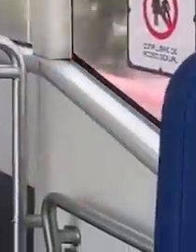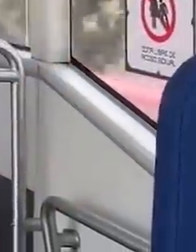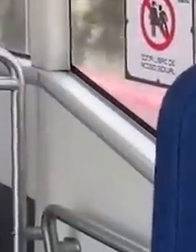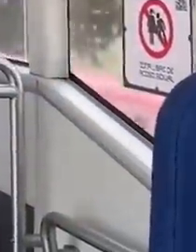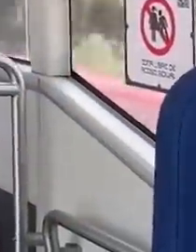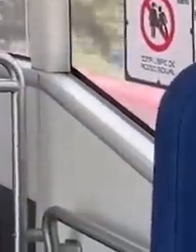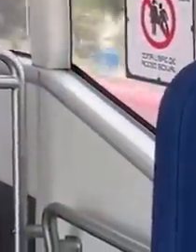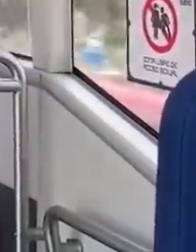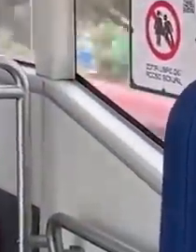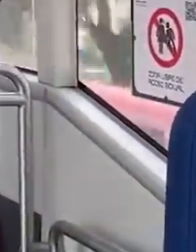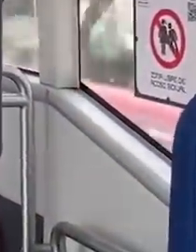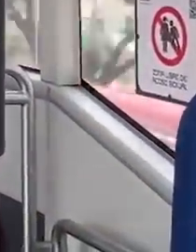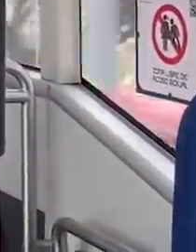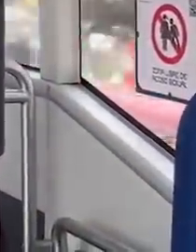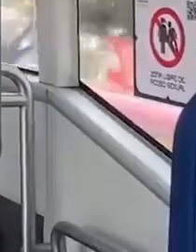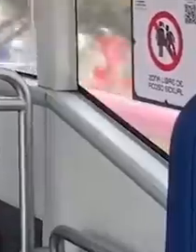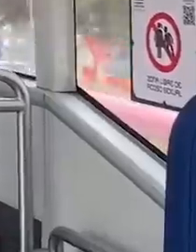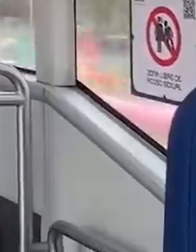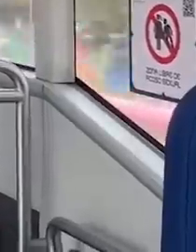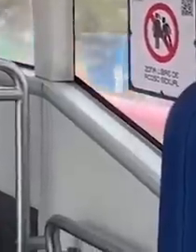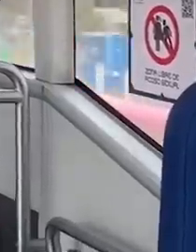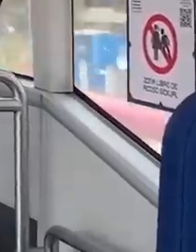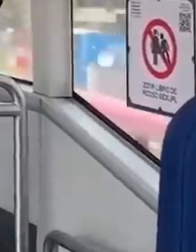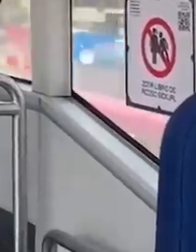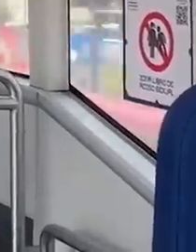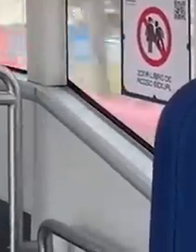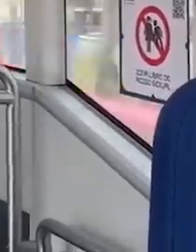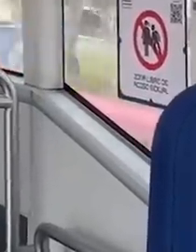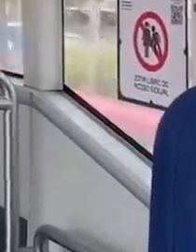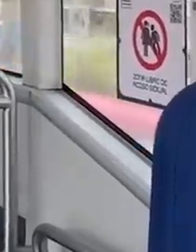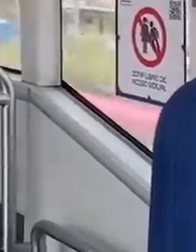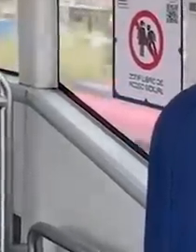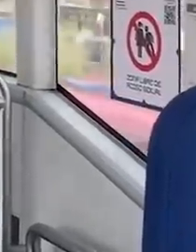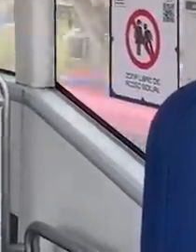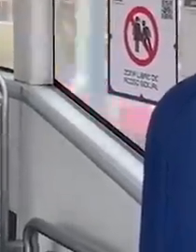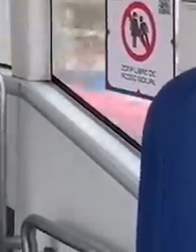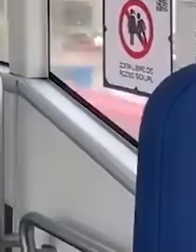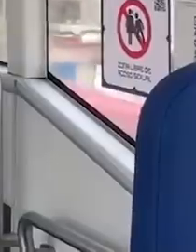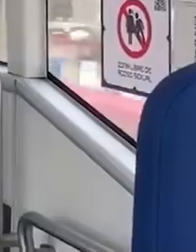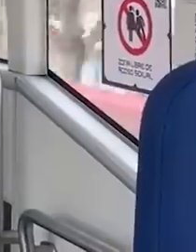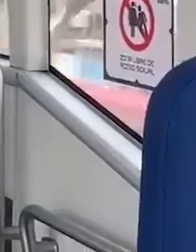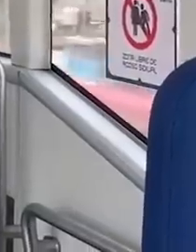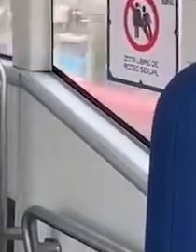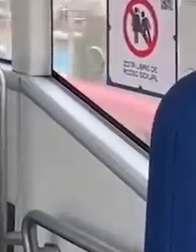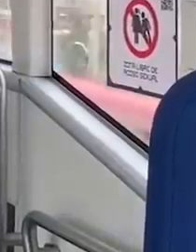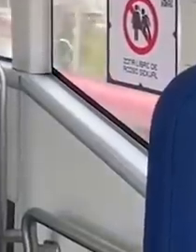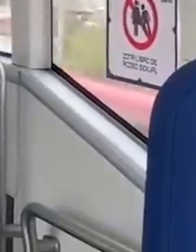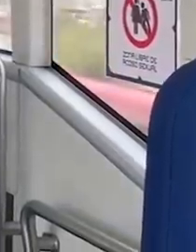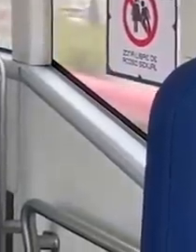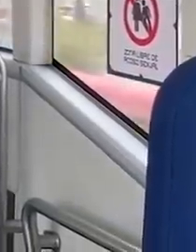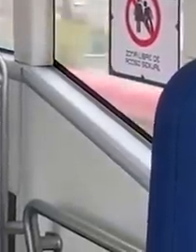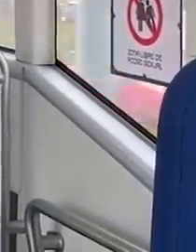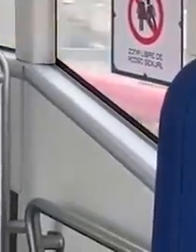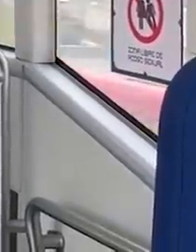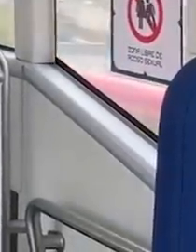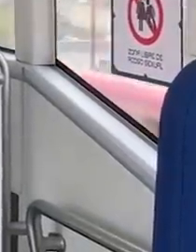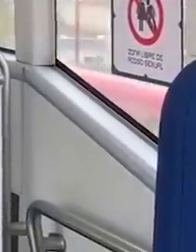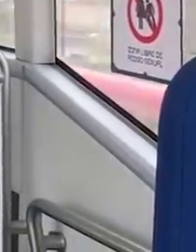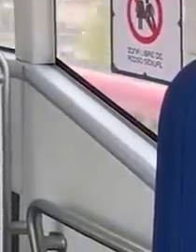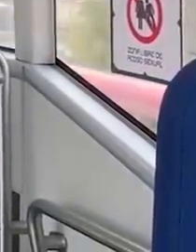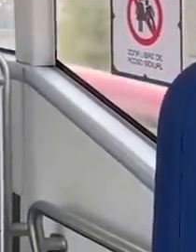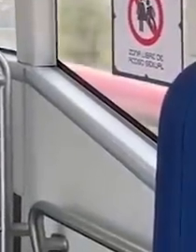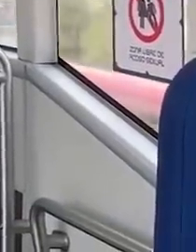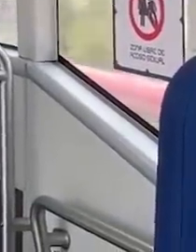y ahora empezarán ya la capacitación encima, es decir, arriba del trolebús elevado. Es importante recordar que el